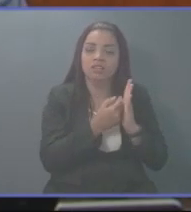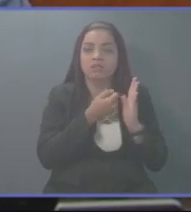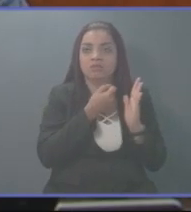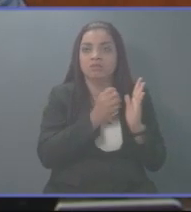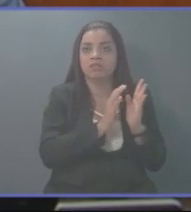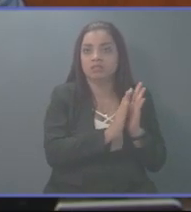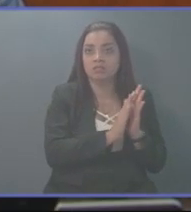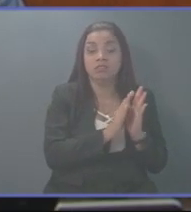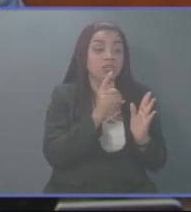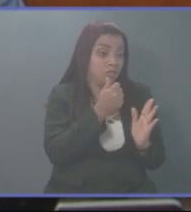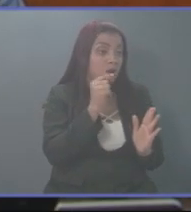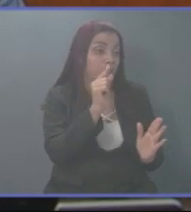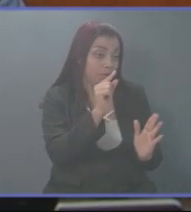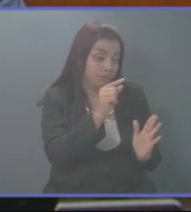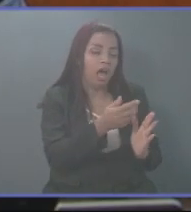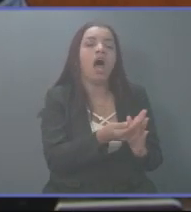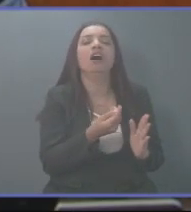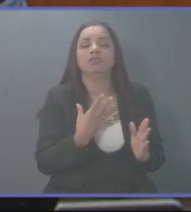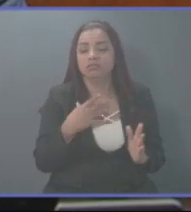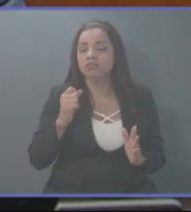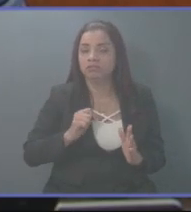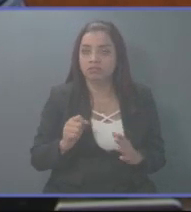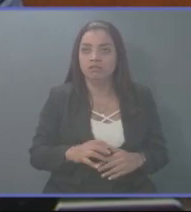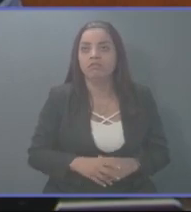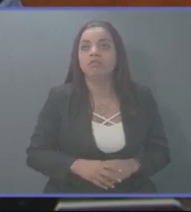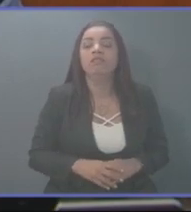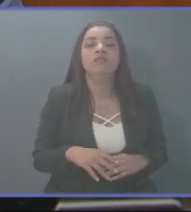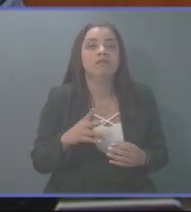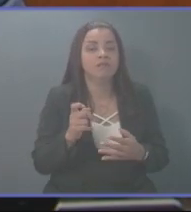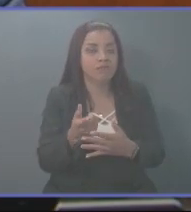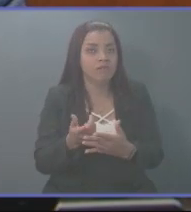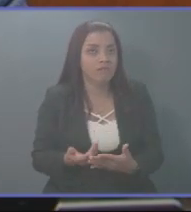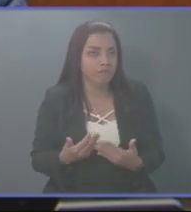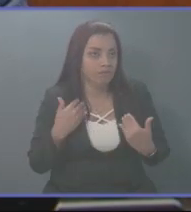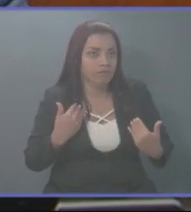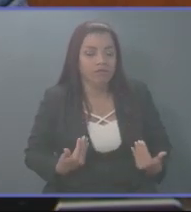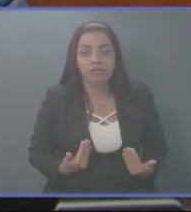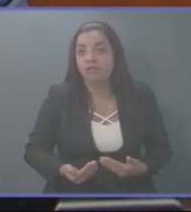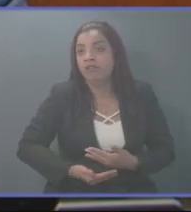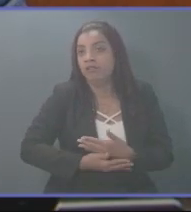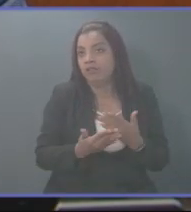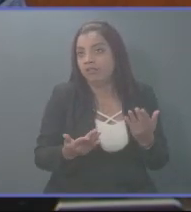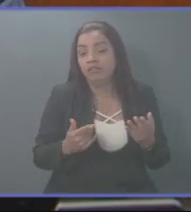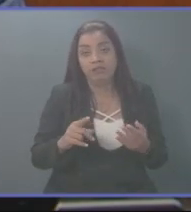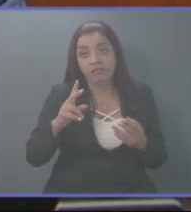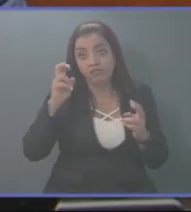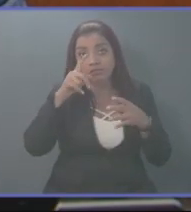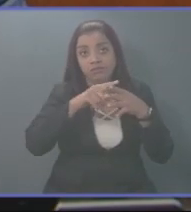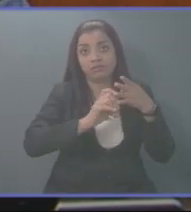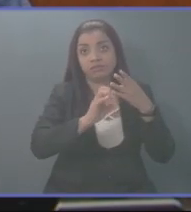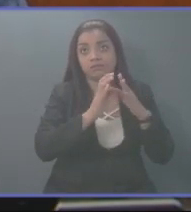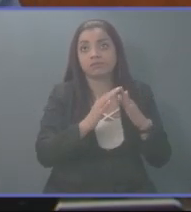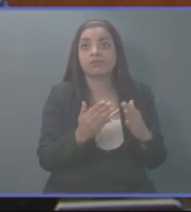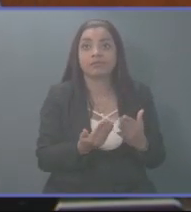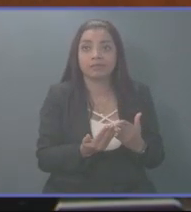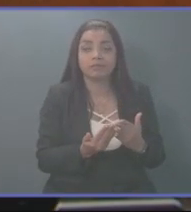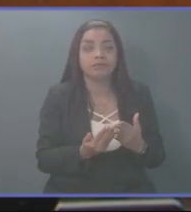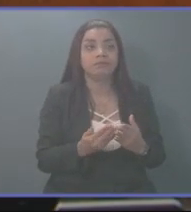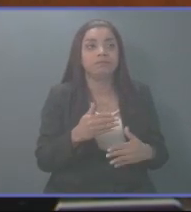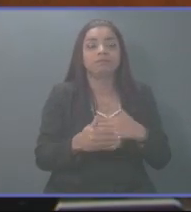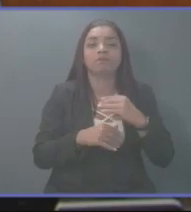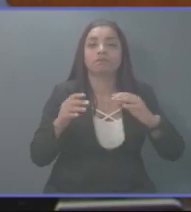La anterior enunciación de derechos no excluye los reconocidos por la Constitución, los